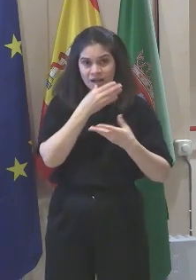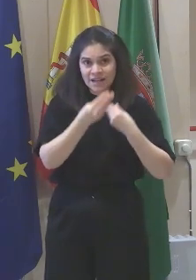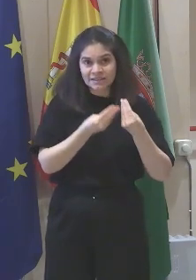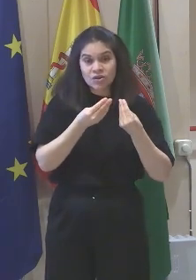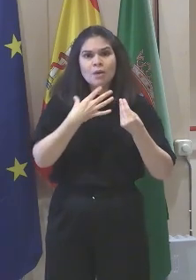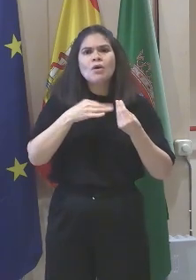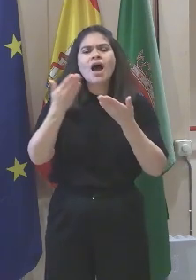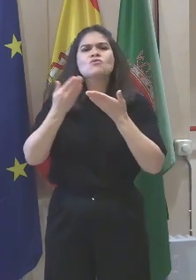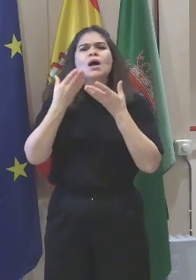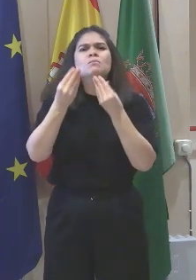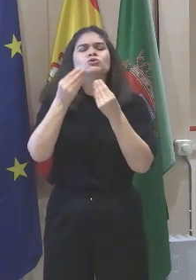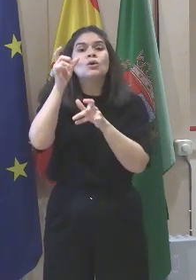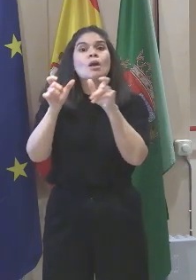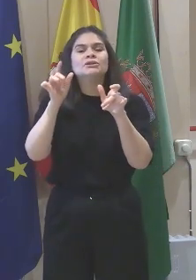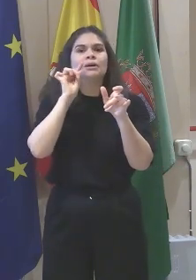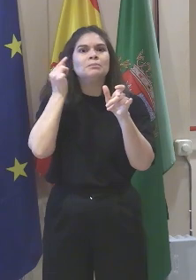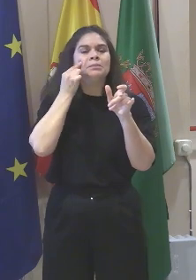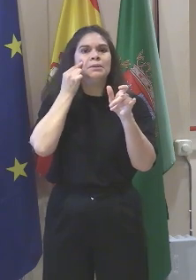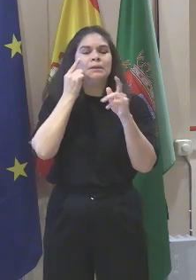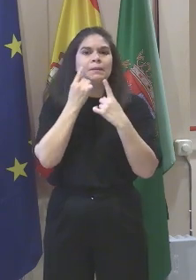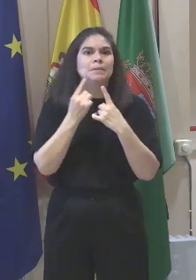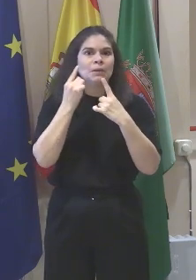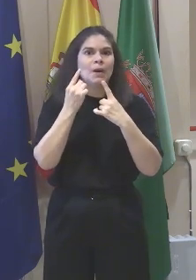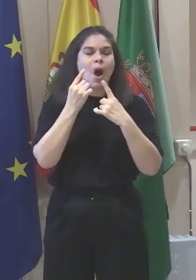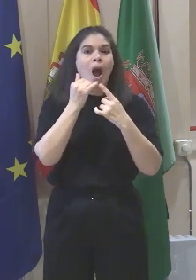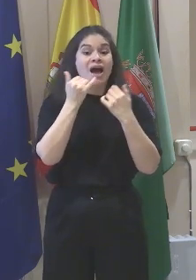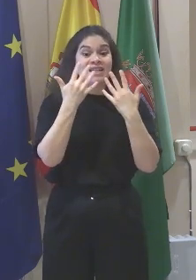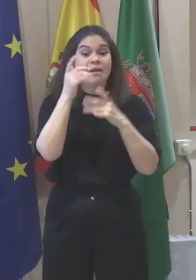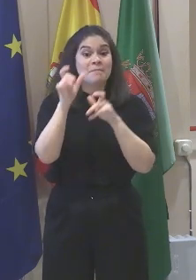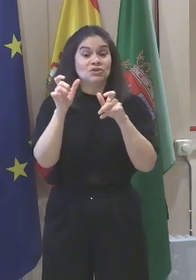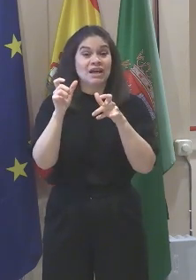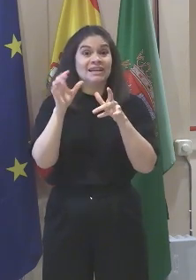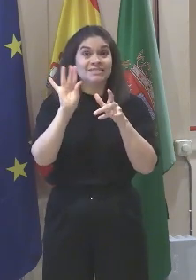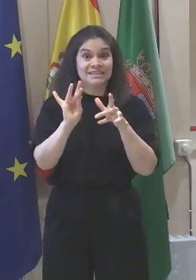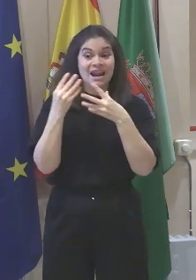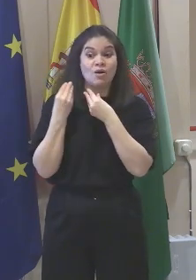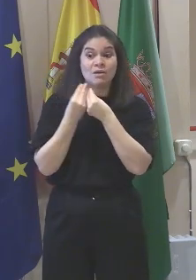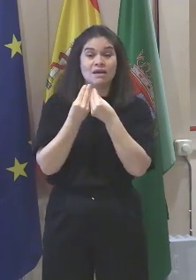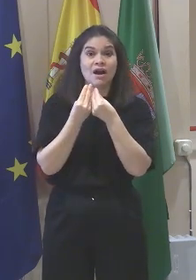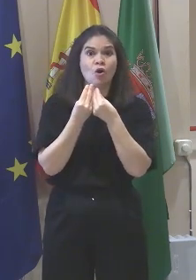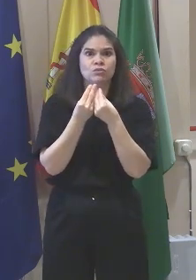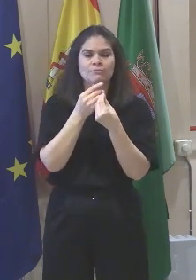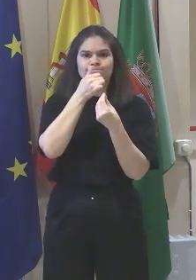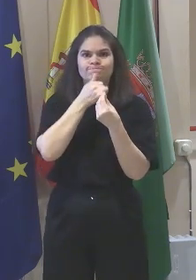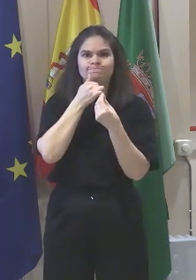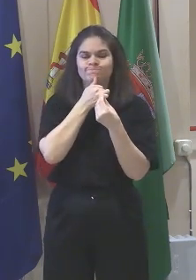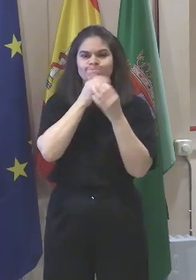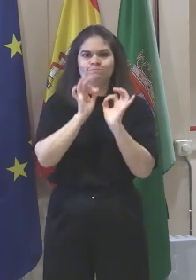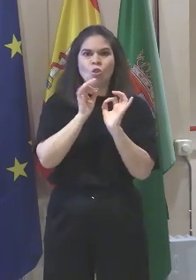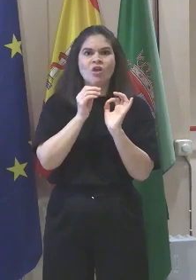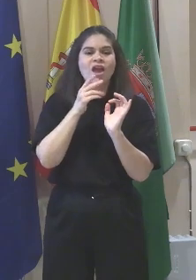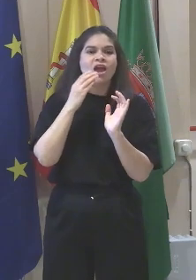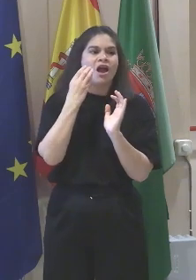la persona debuta, hasta el punto de que nuestras 10 personas, aunque lo acompañaban de una restricción en carbohidratos, que no